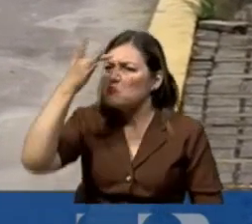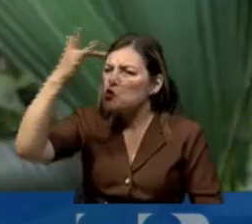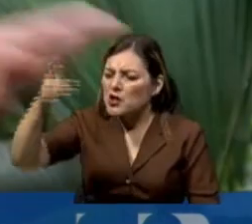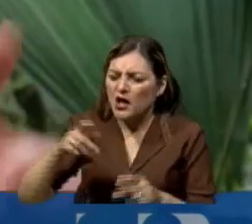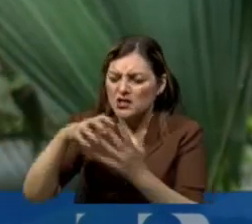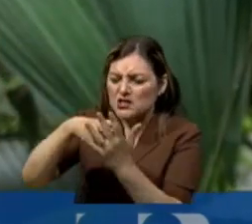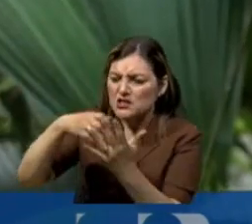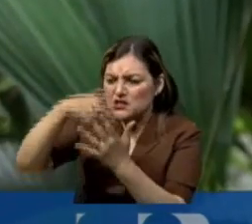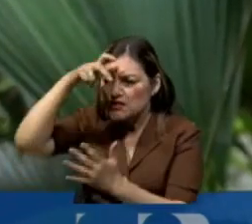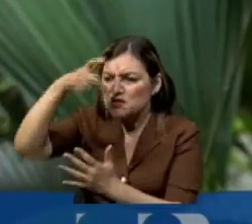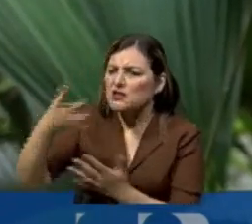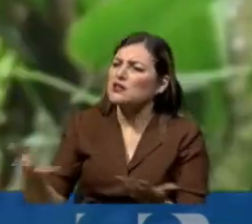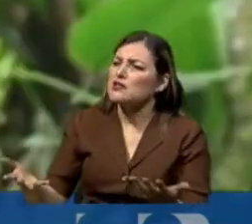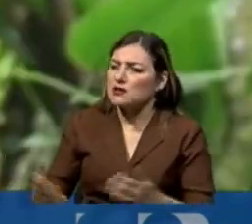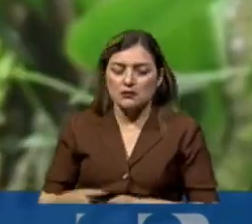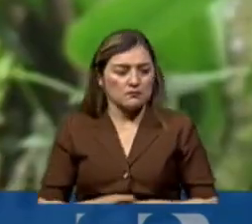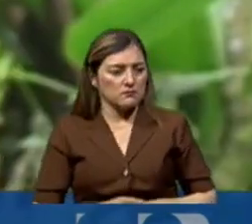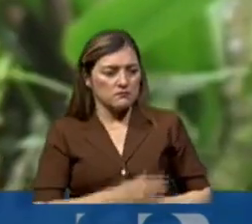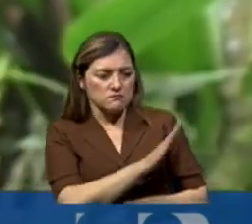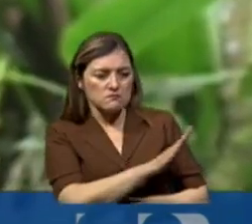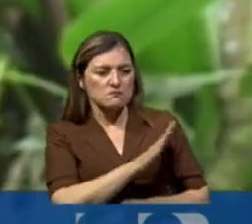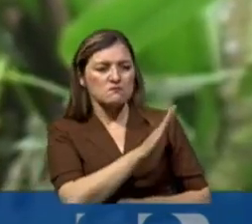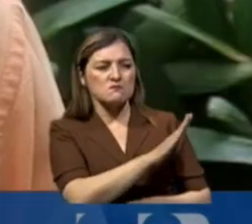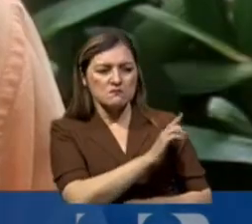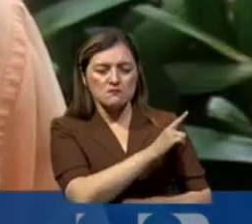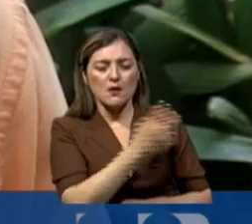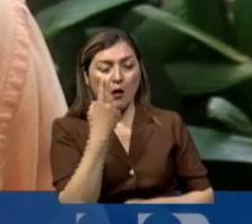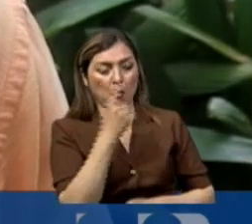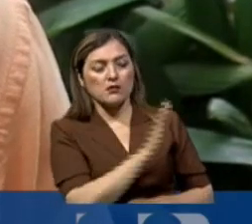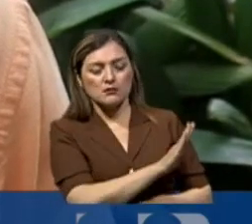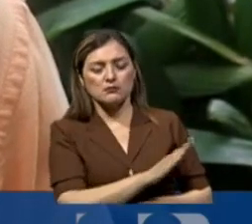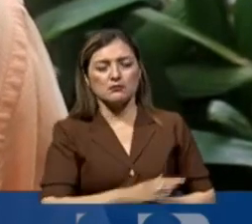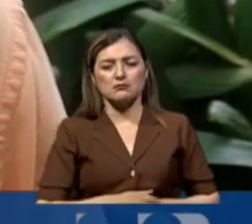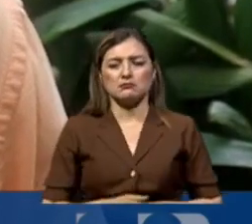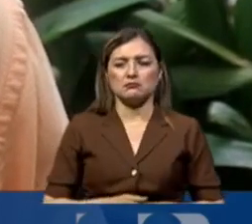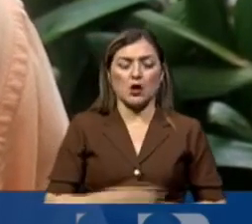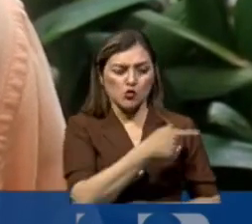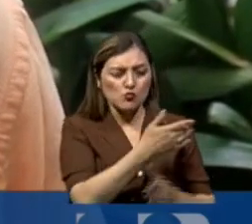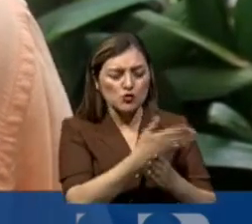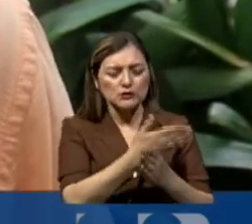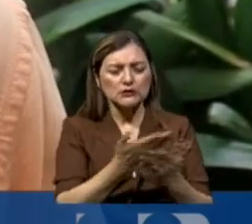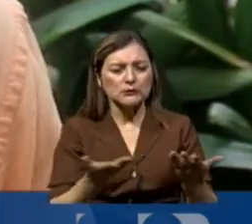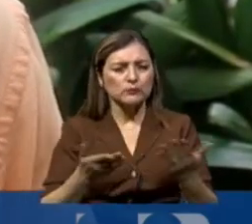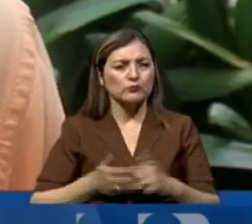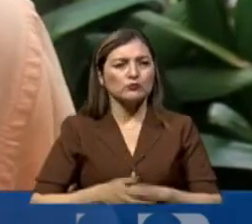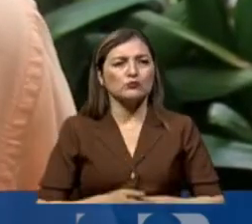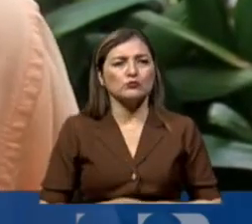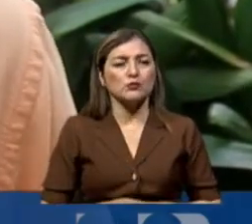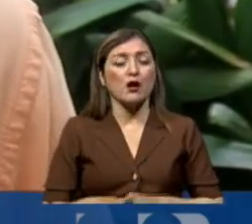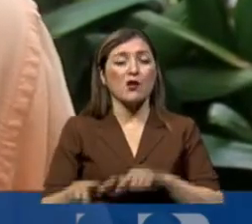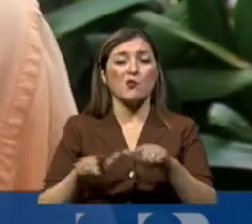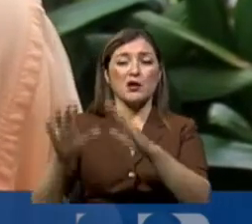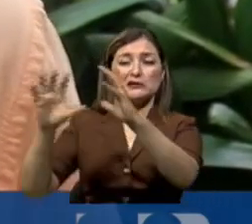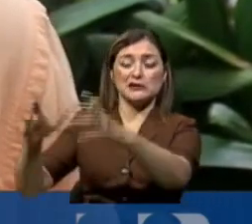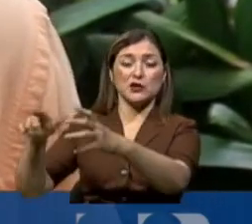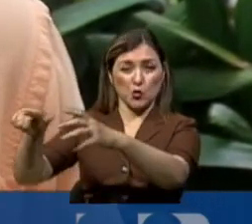según Eduardo Bayas, presidente del colectivo Napo Mala Vida. Diferentes frentes ilegales que estaban concentrados en una sola